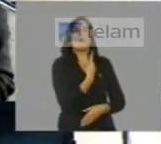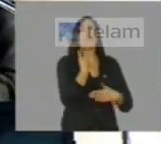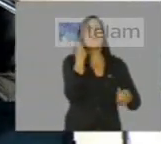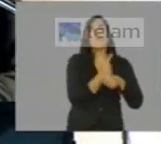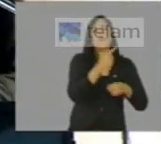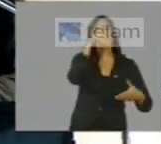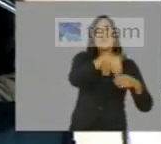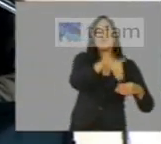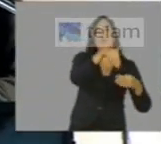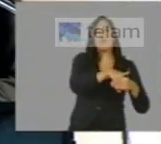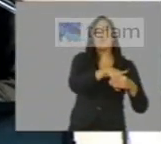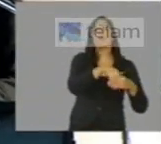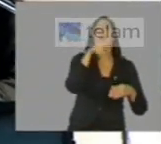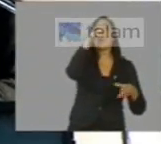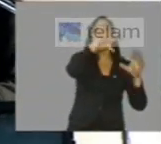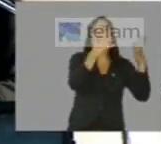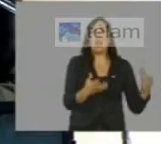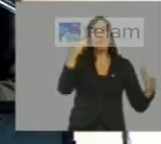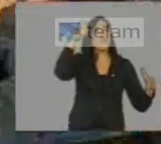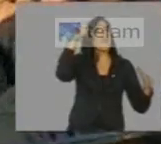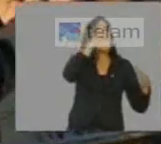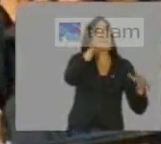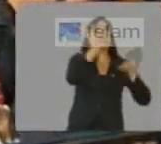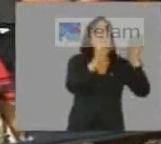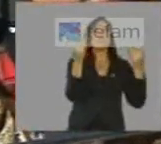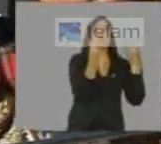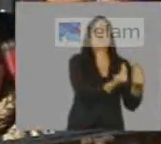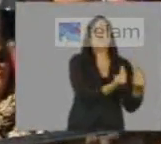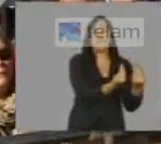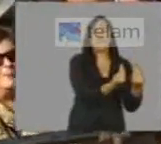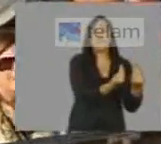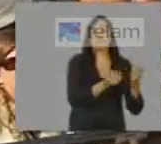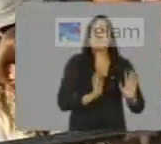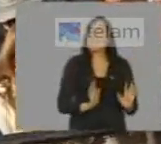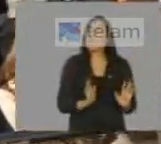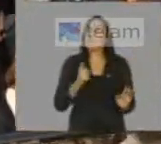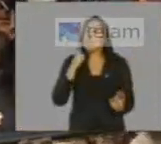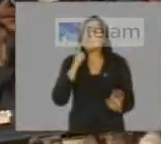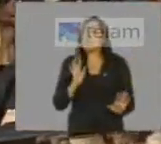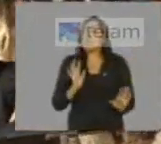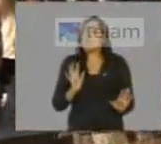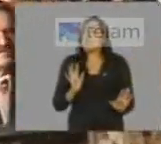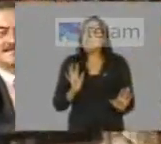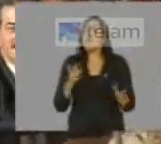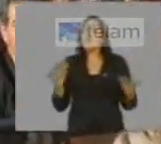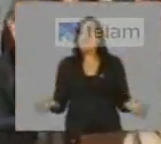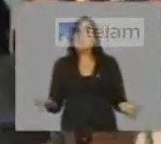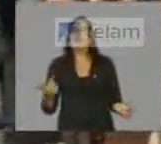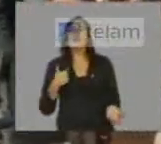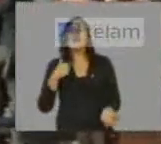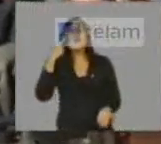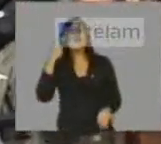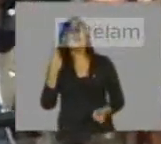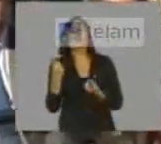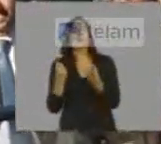o los legisladores no son convenientes, puede que lo hagan. Por eso decía entonces que es